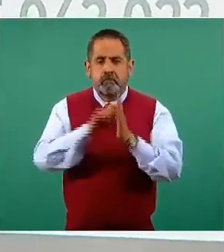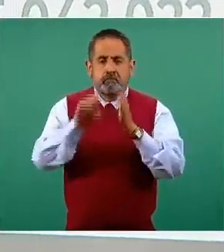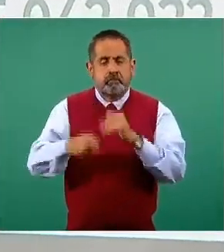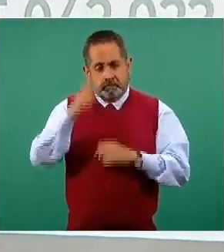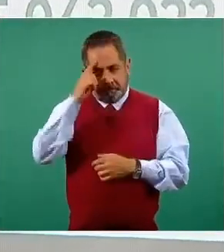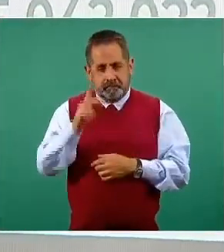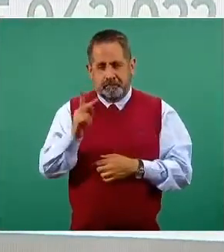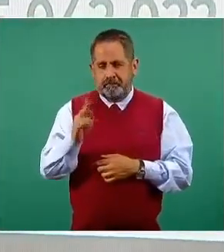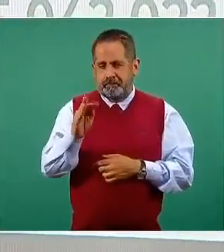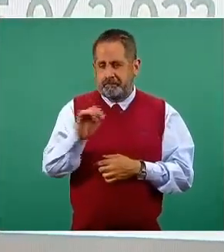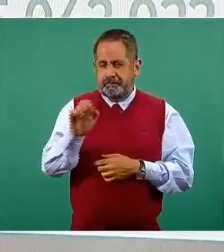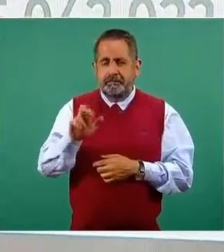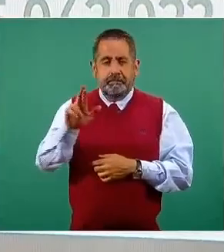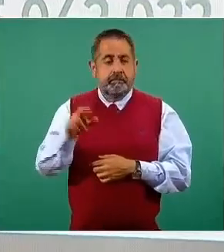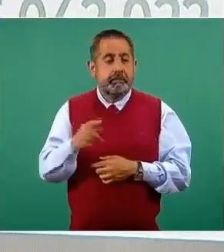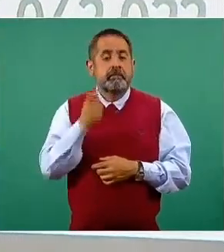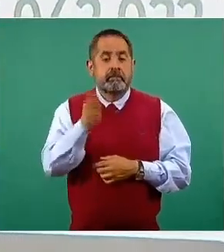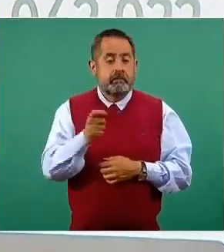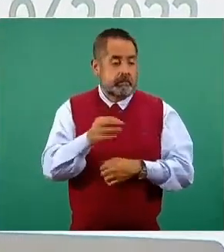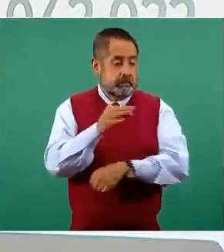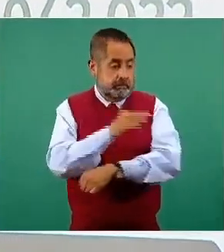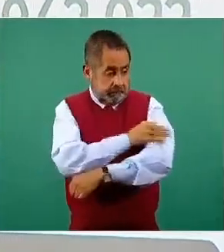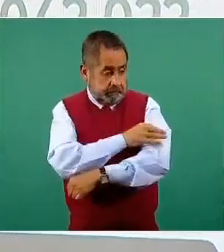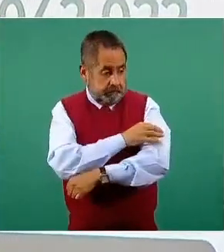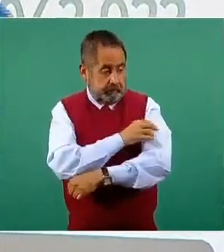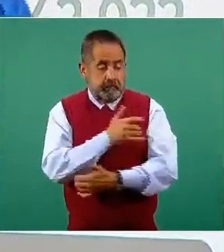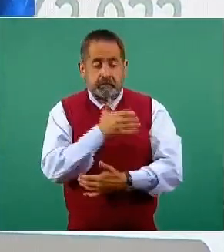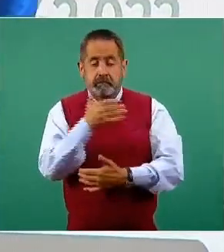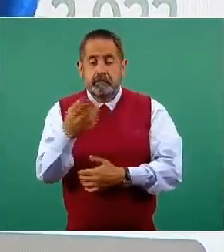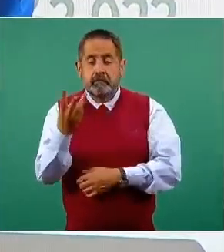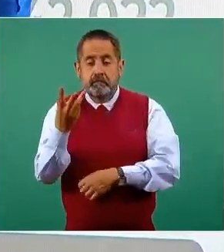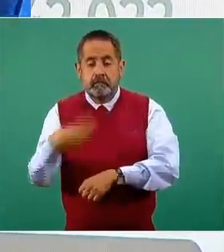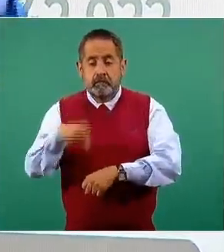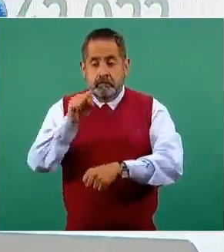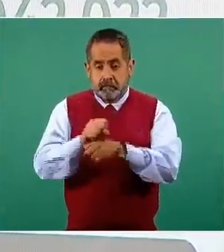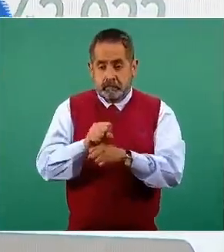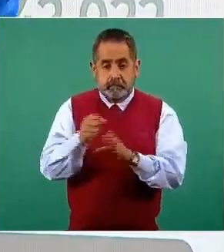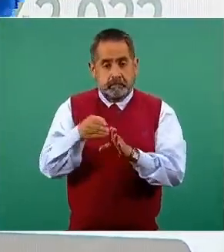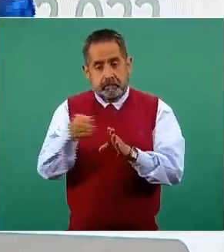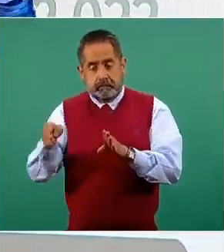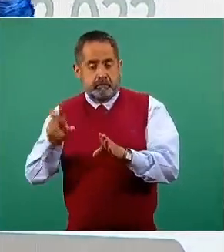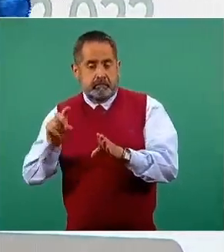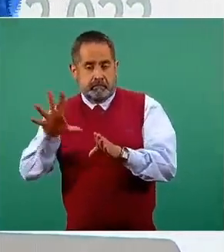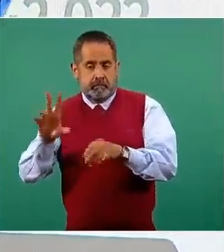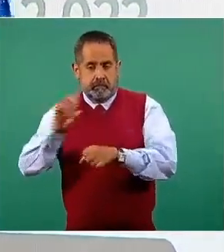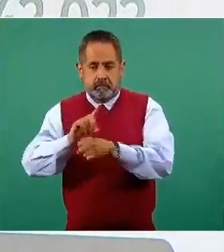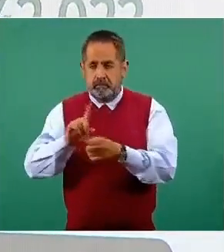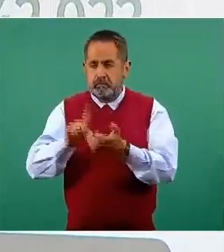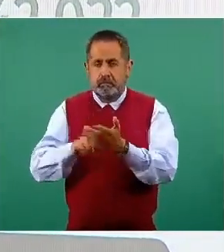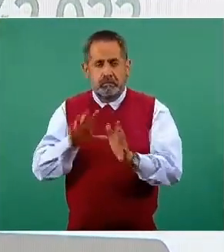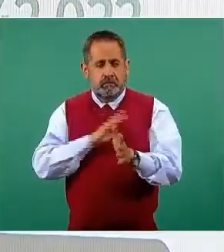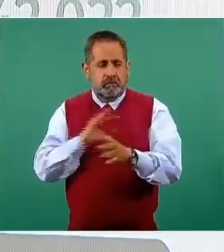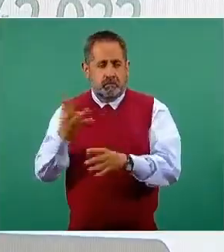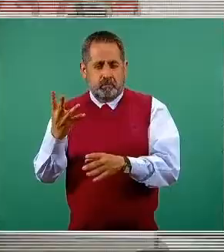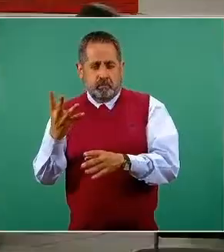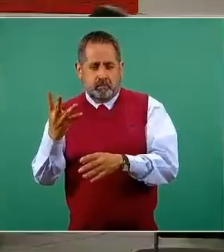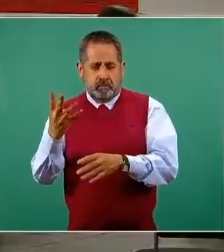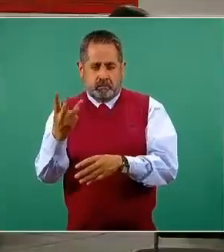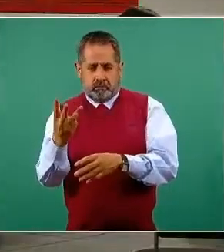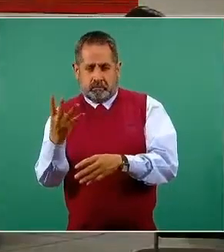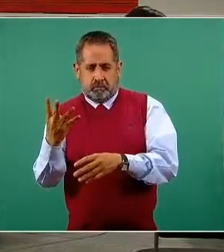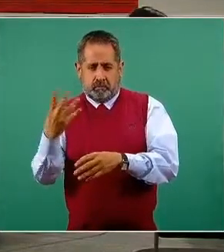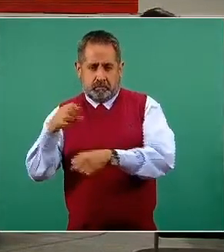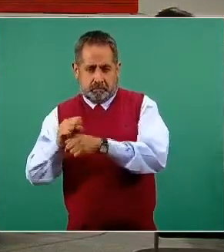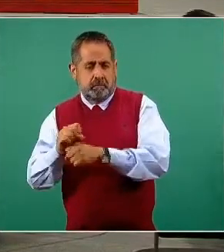la de Pfizer, 3 semanas después de la primera dosis y hasta 35 días, un poco más de 4 semanas. La